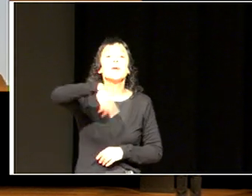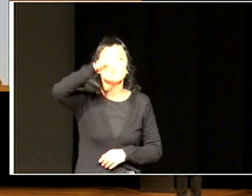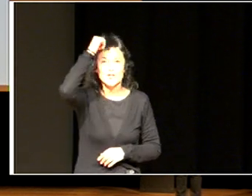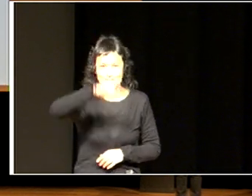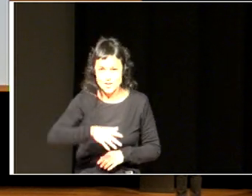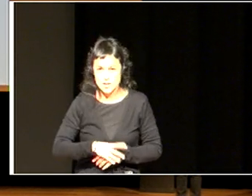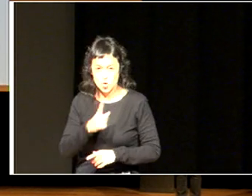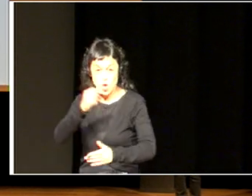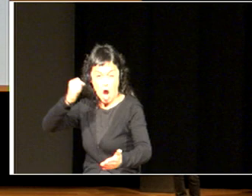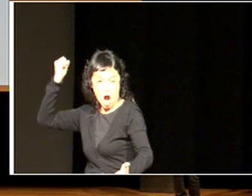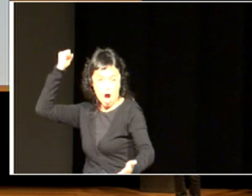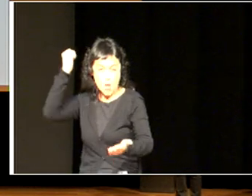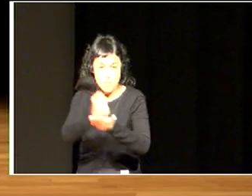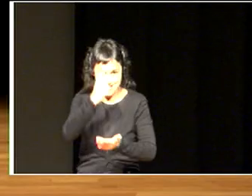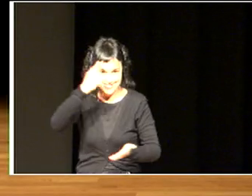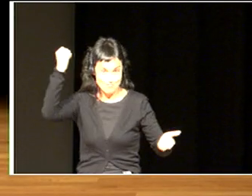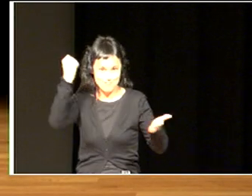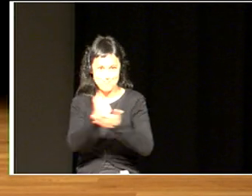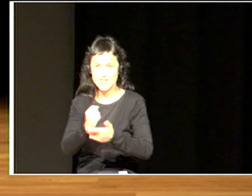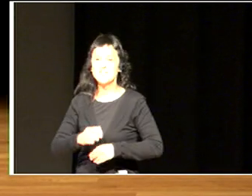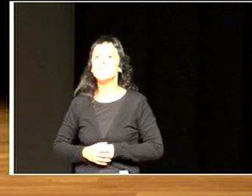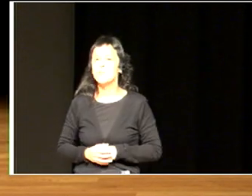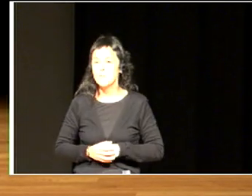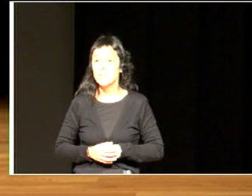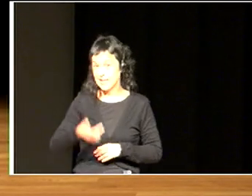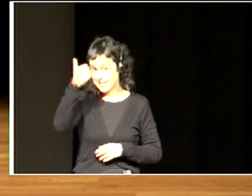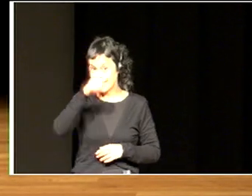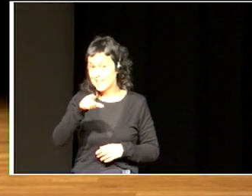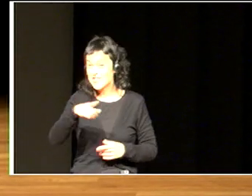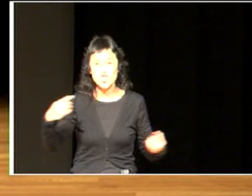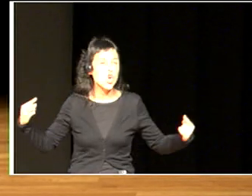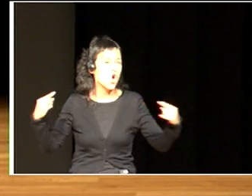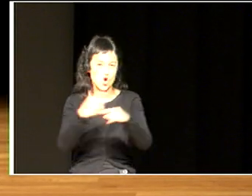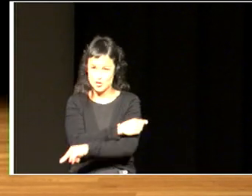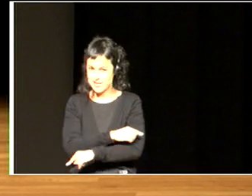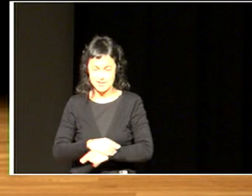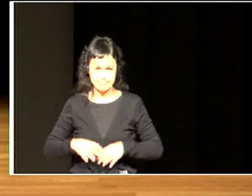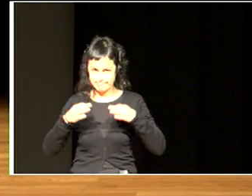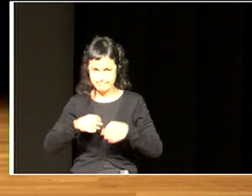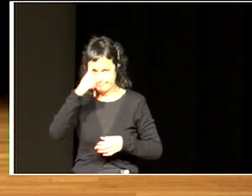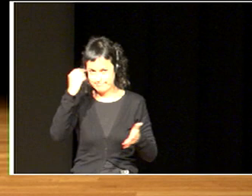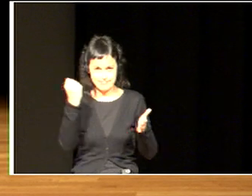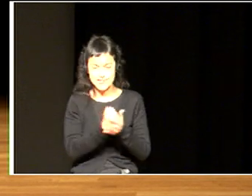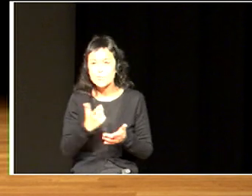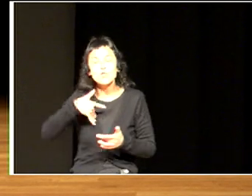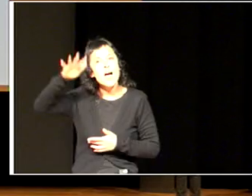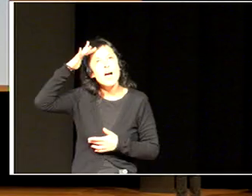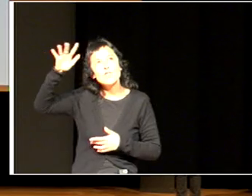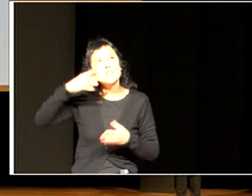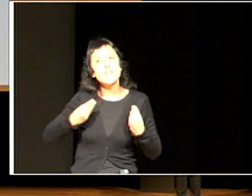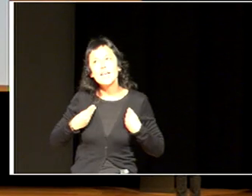vean la plancha hacia toa leche y os pega con todas las etiquetas pues justo lo contrario porque el estereotipo es una filosofía de vida absolutamente